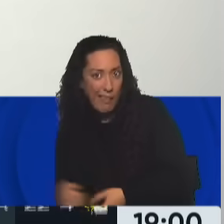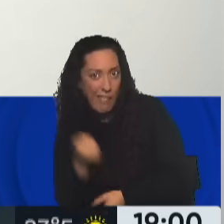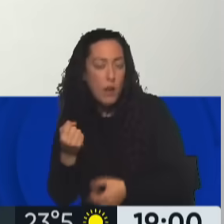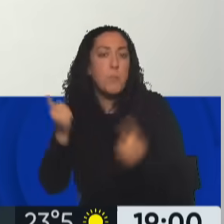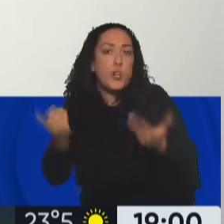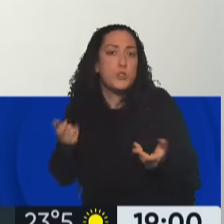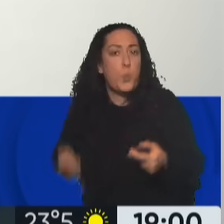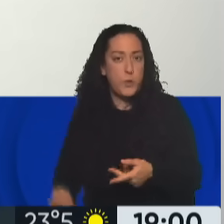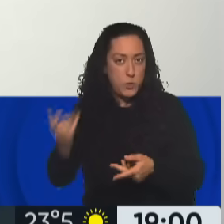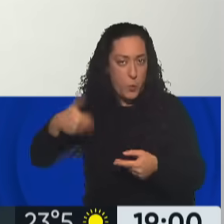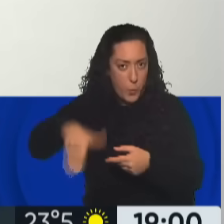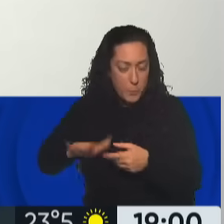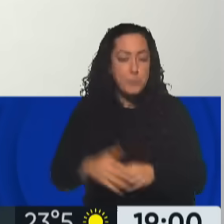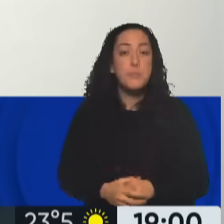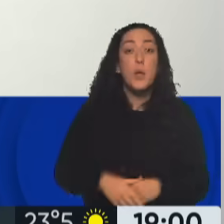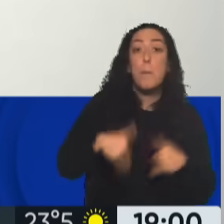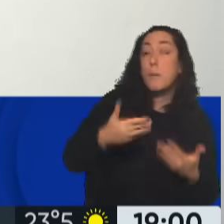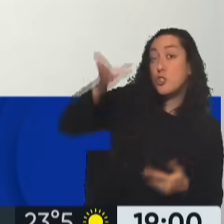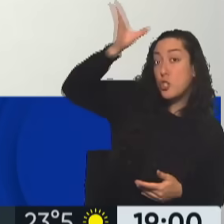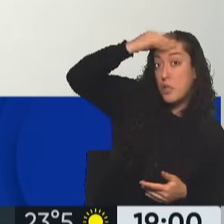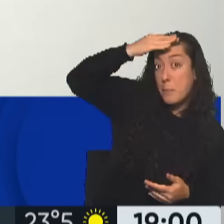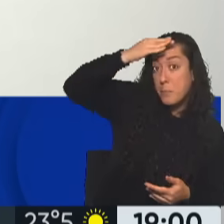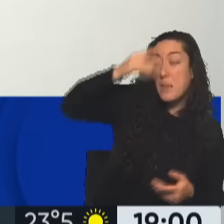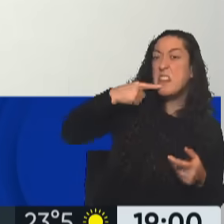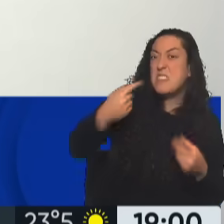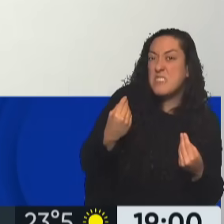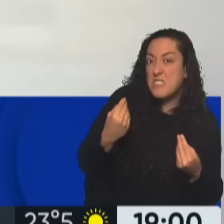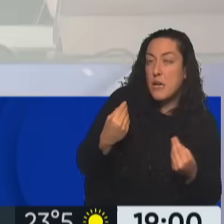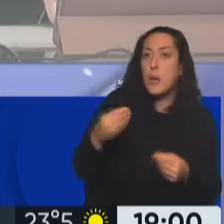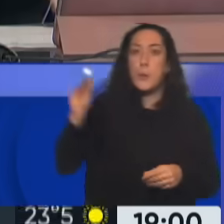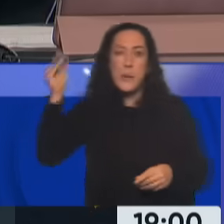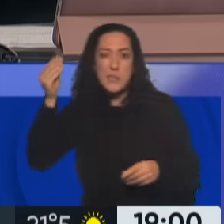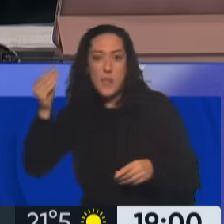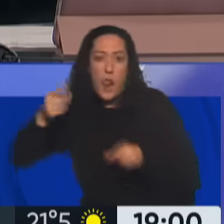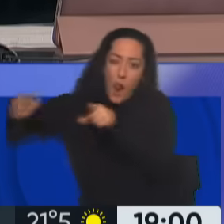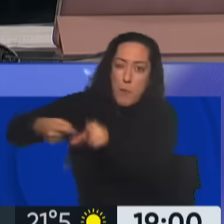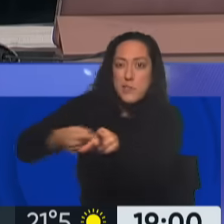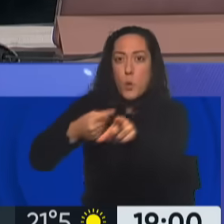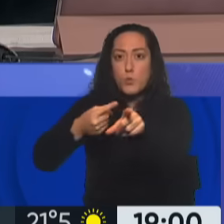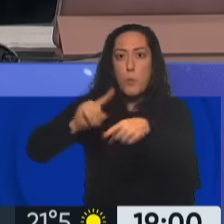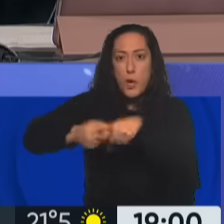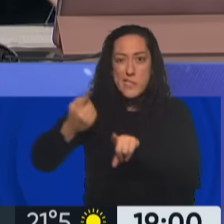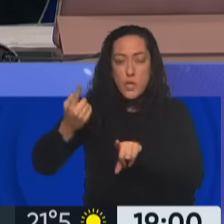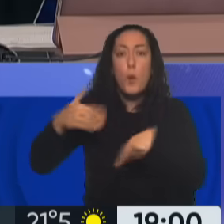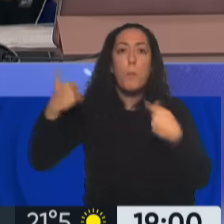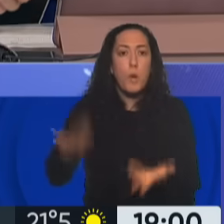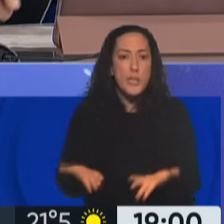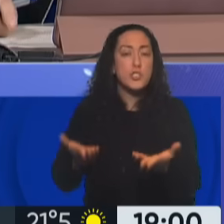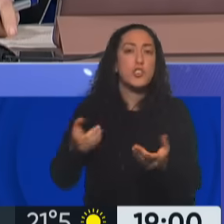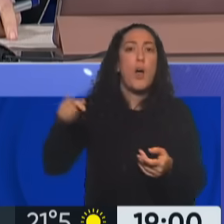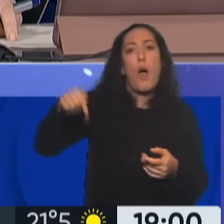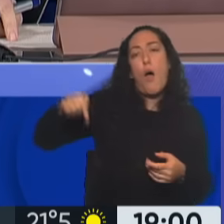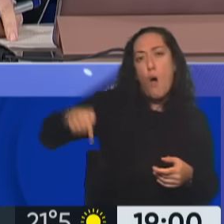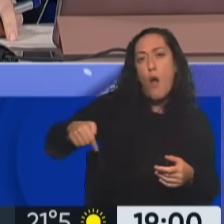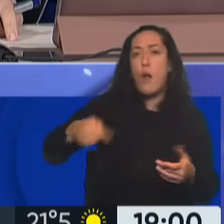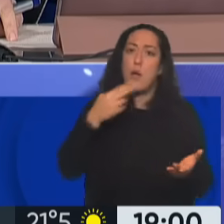este motivo es que Trump dice, bueno, en Brasil hay una casa de brujas, este juicio se tiene que impedir, y por eso además también cita